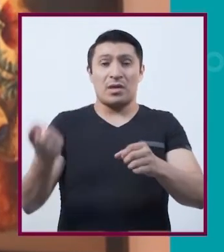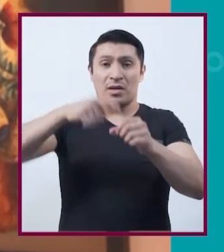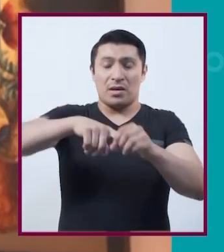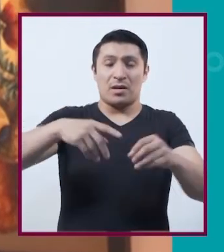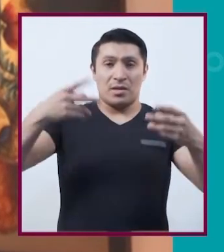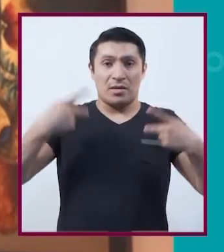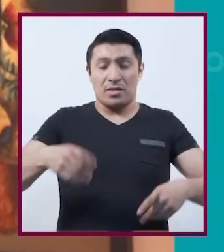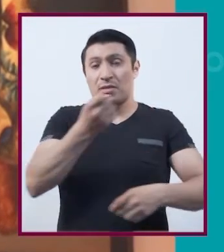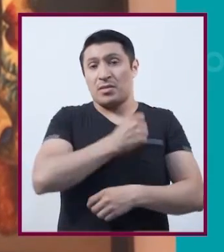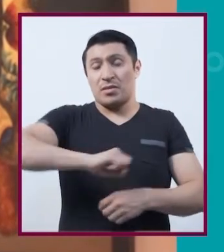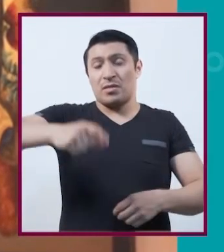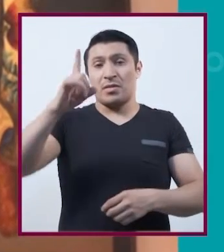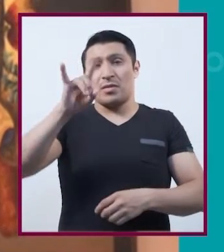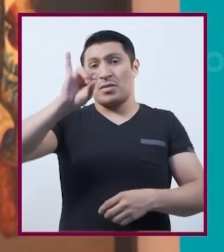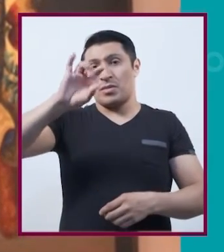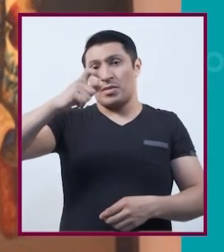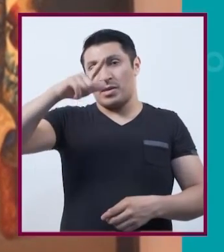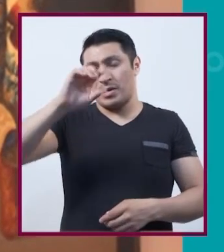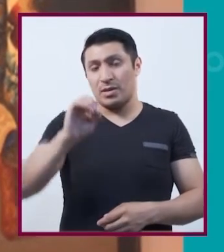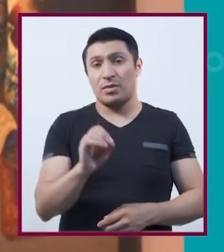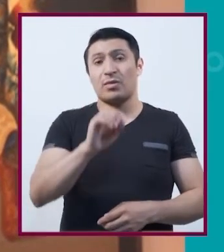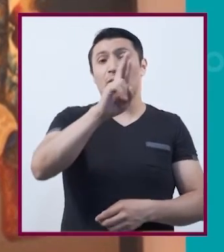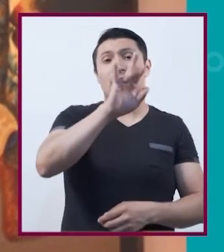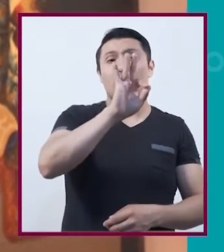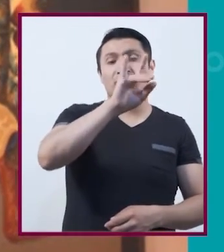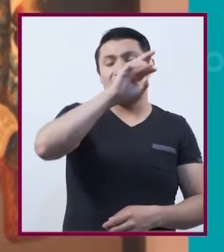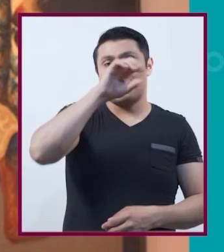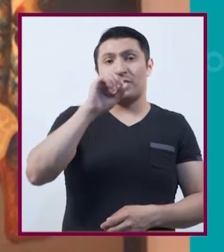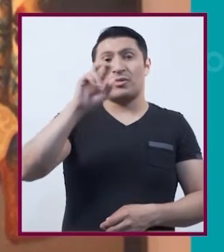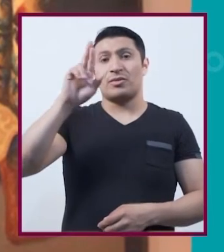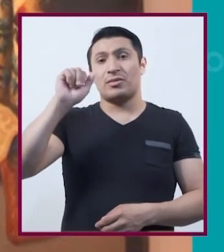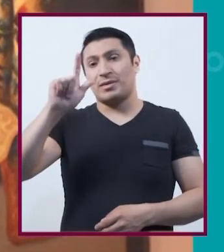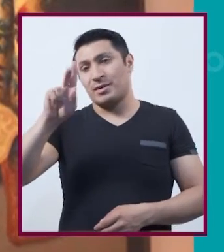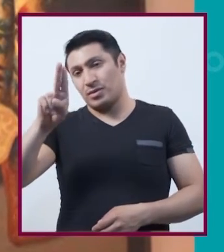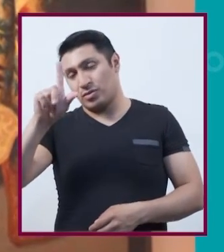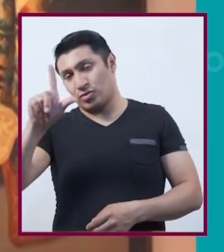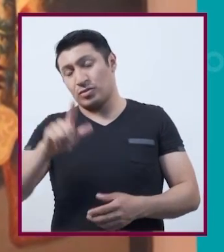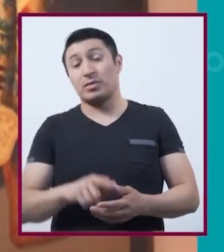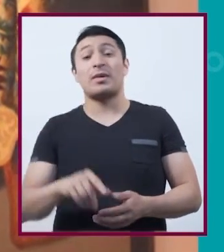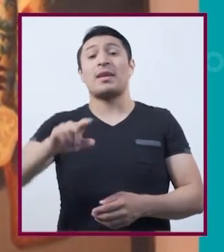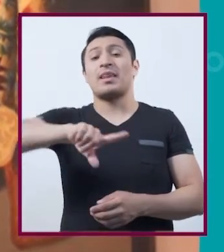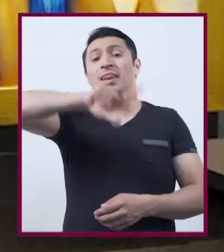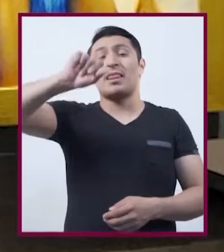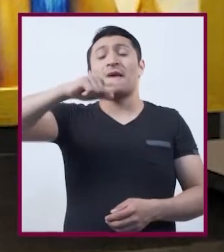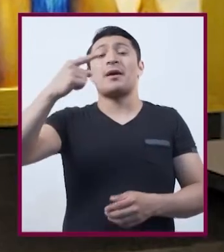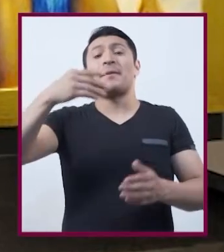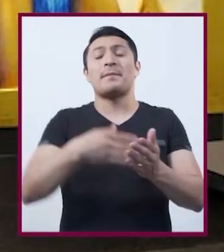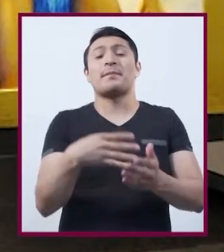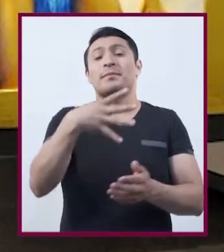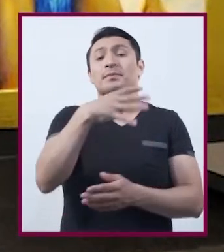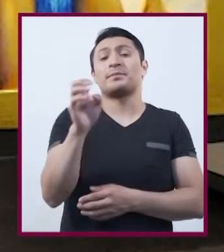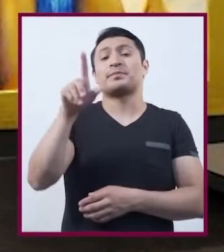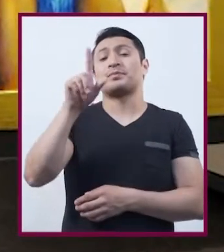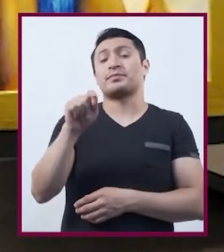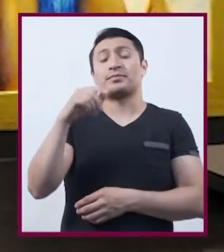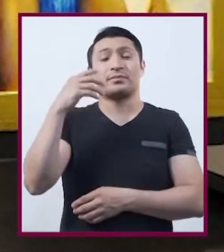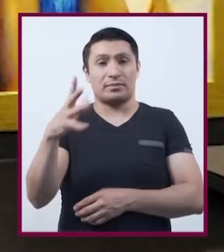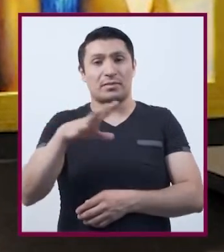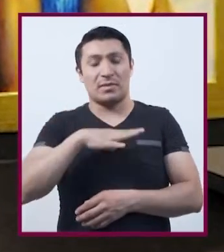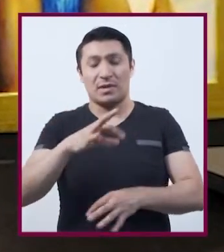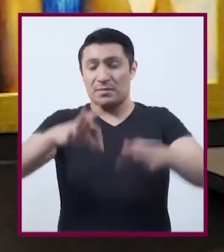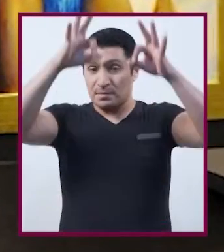Rivera, Rufino Tamayo y Raúl Anguiano. Más adelante, en 1975, fue formalizado por